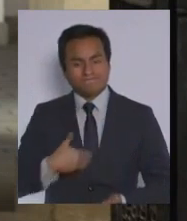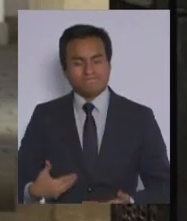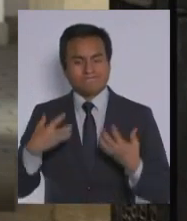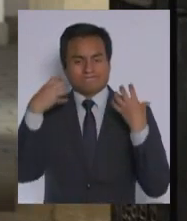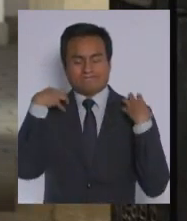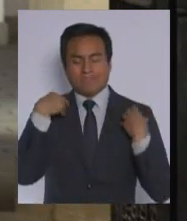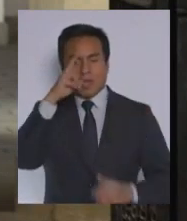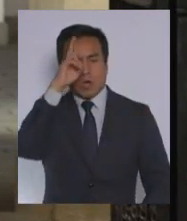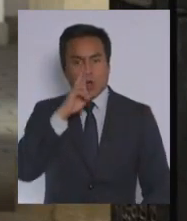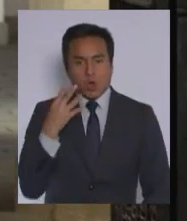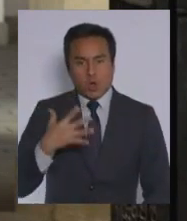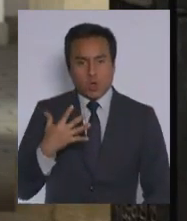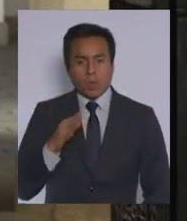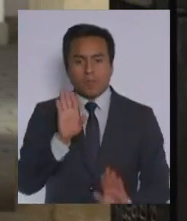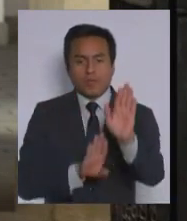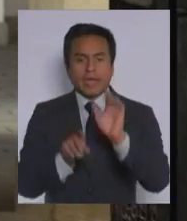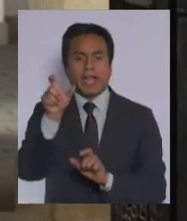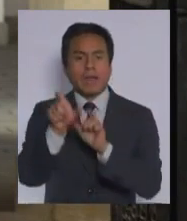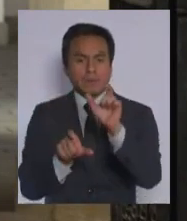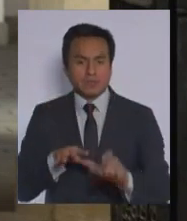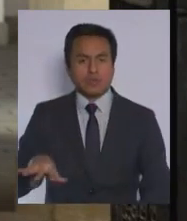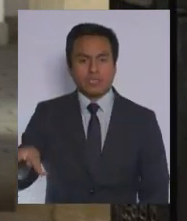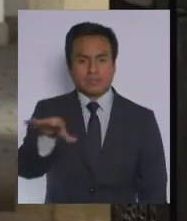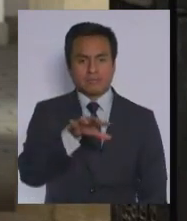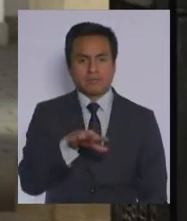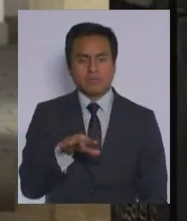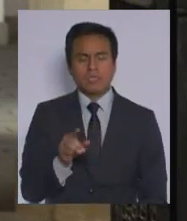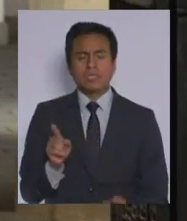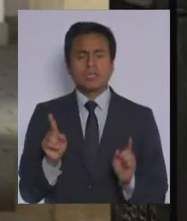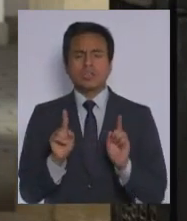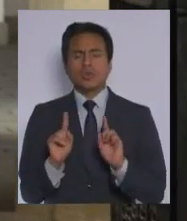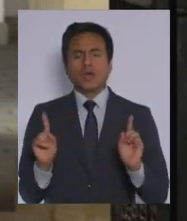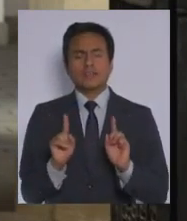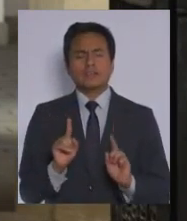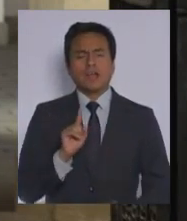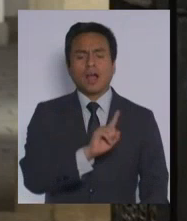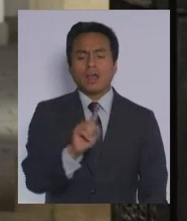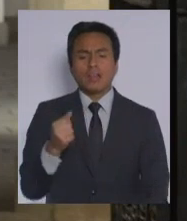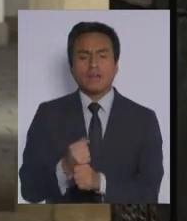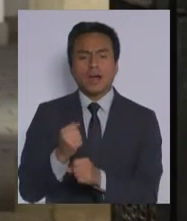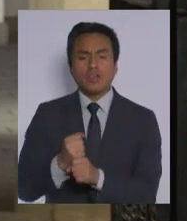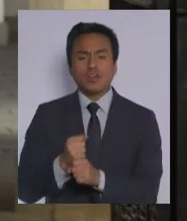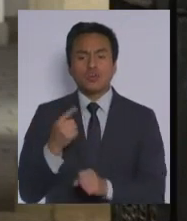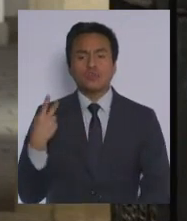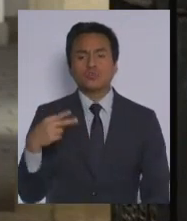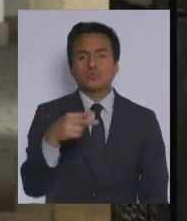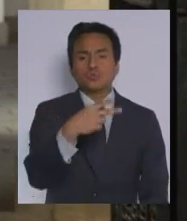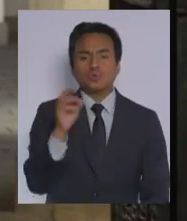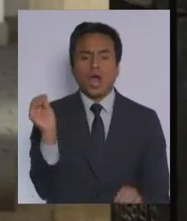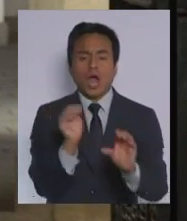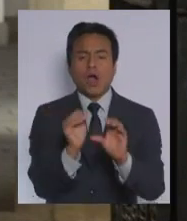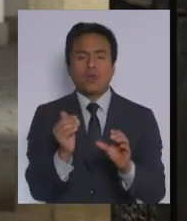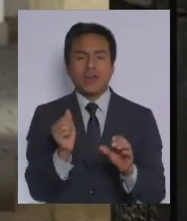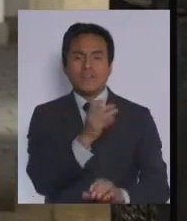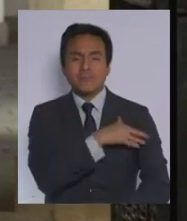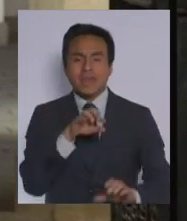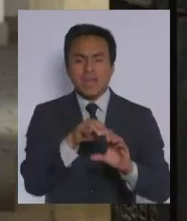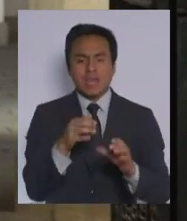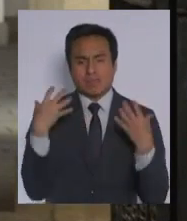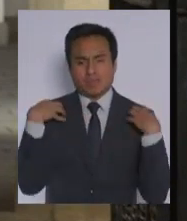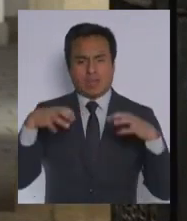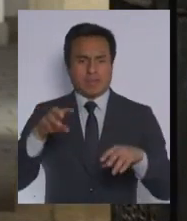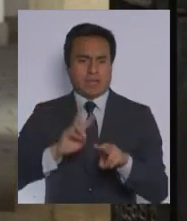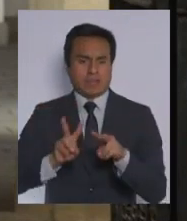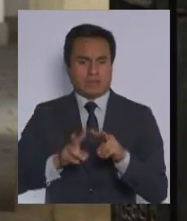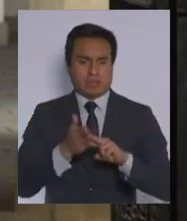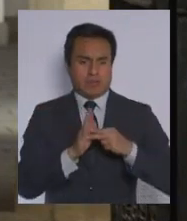rol para proteger a las personas y que no es cada trabajador con sus ahorros quien tiene que pagar esta crisis